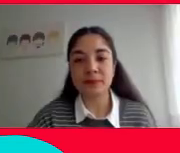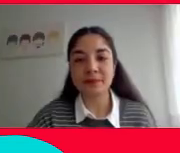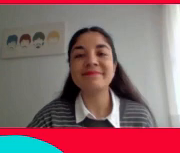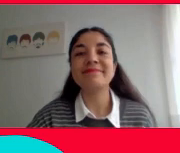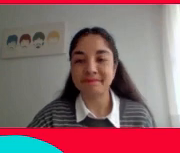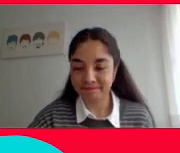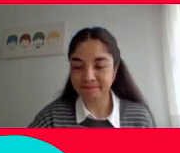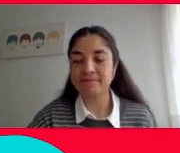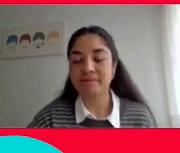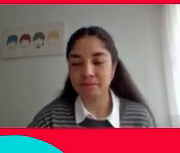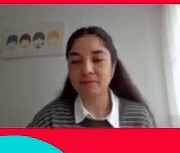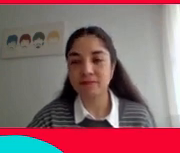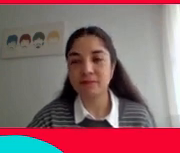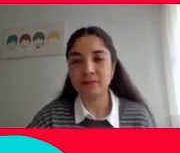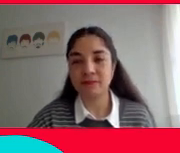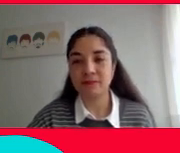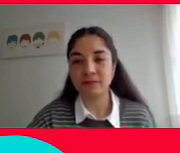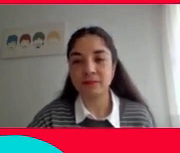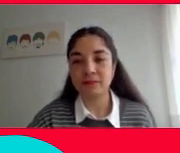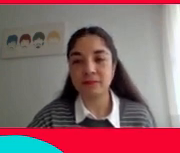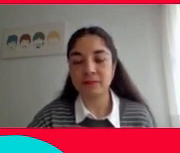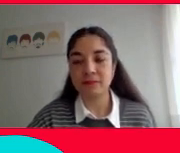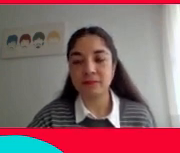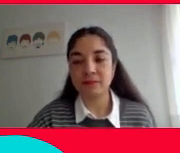muchas cosas, ¿sí? Sin embargo,